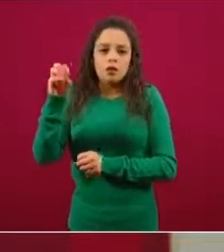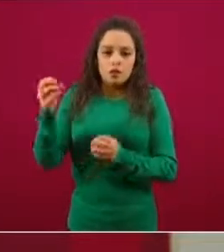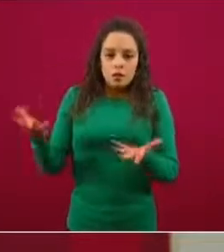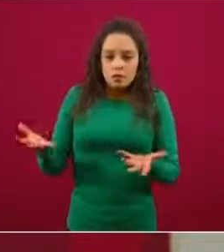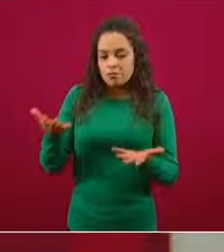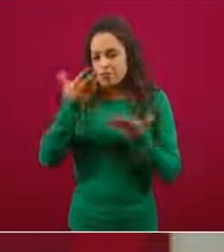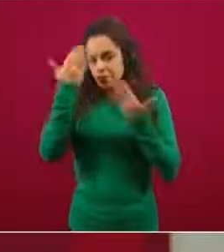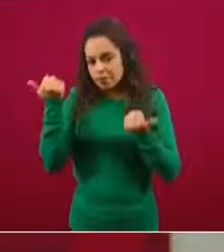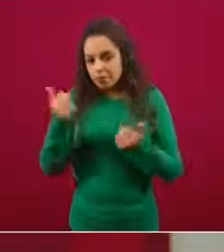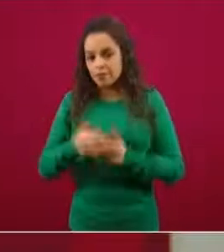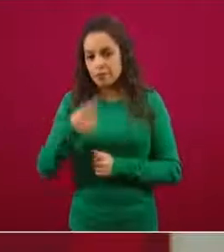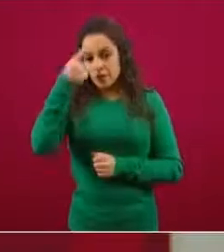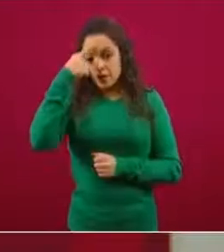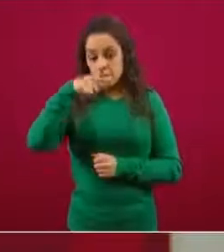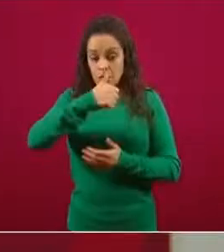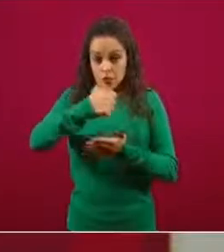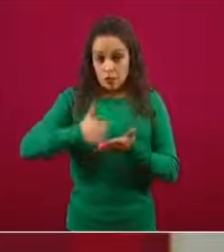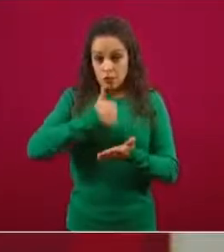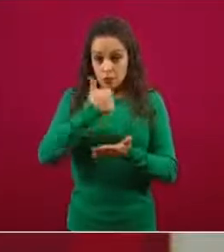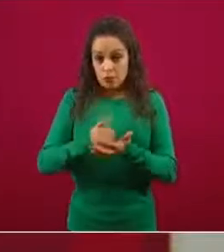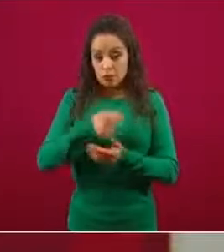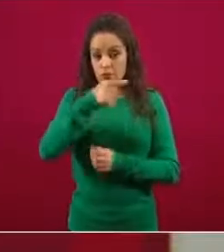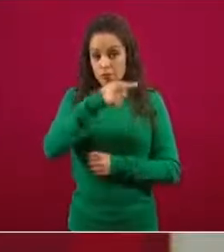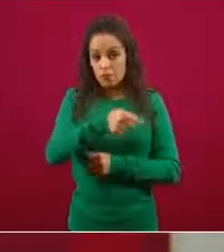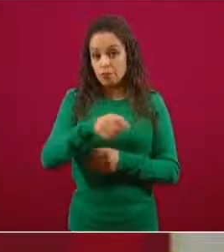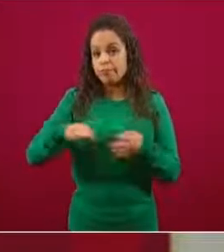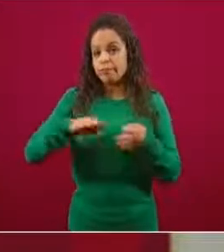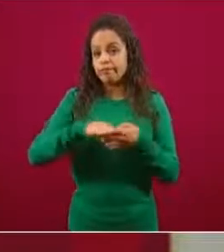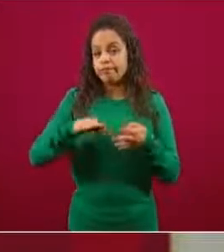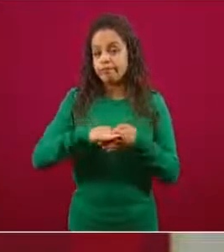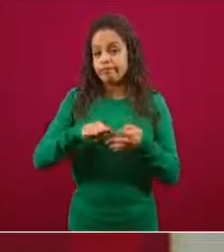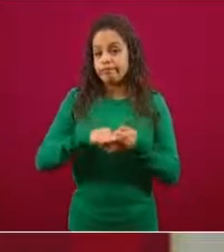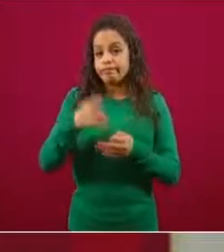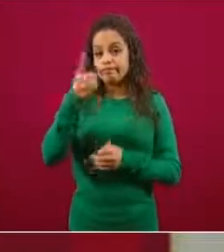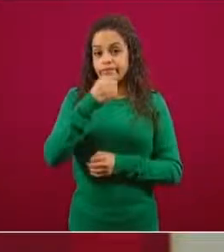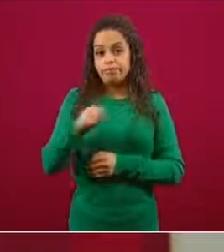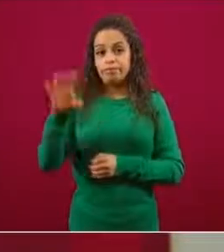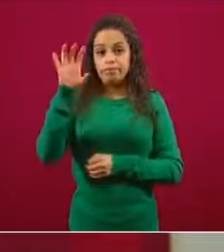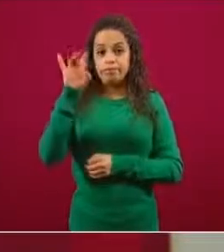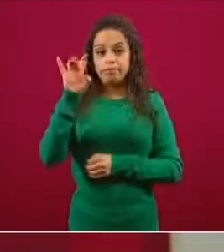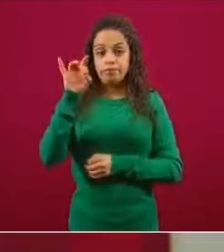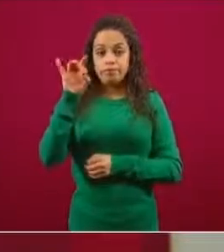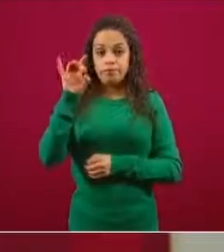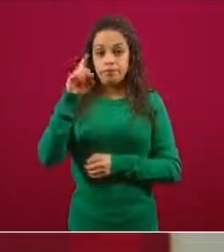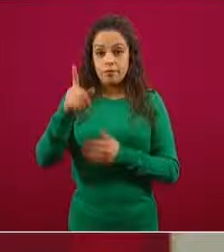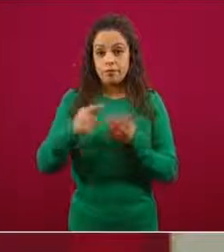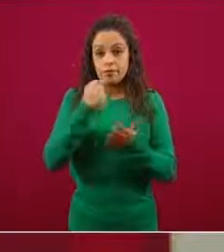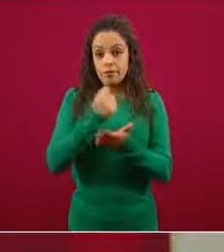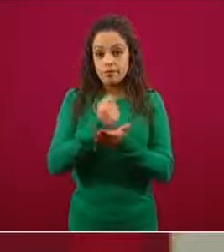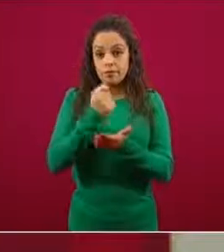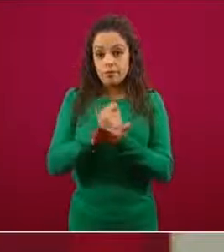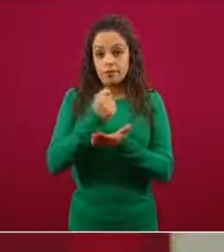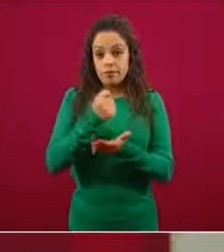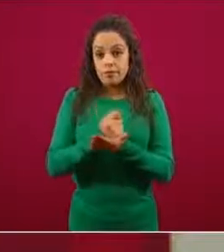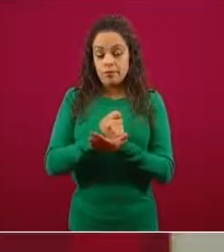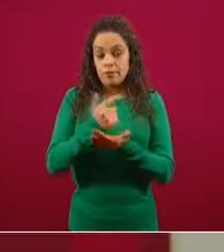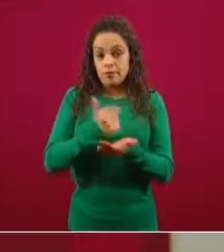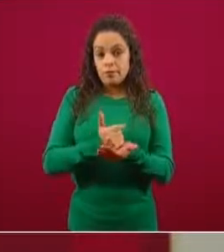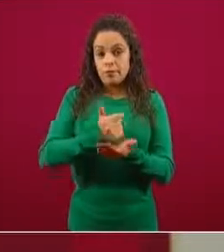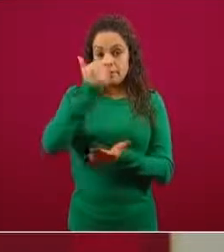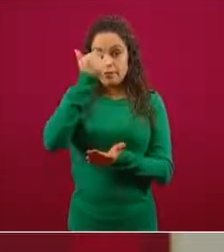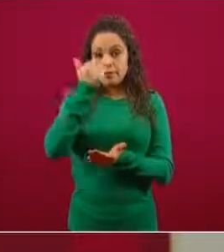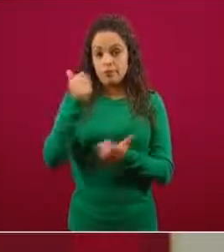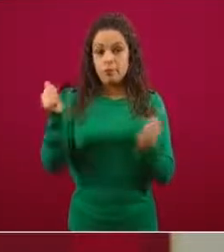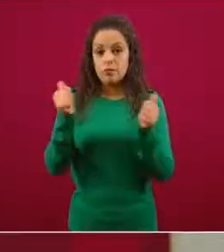en la ciudad. Esto representa cerca de 130 unidades de terapia intensiva con ventilador adicionales